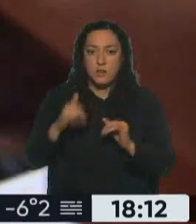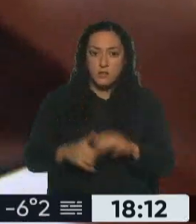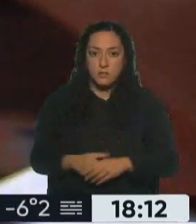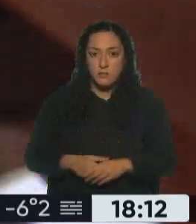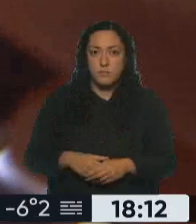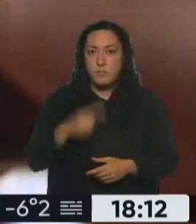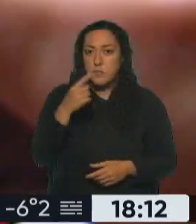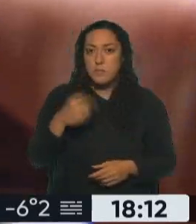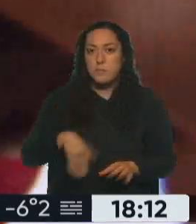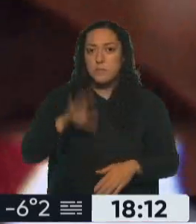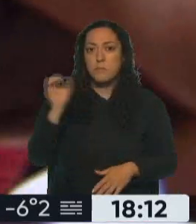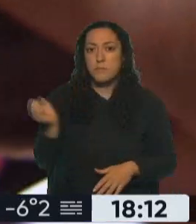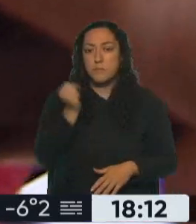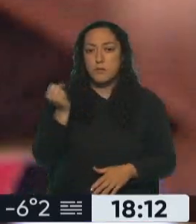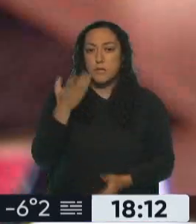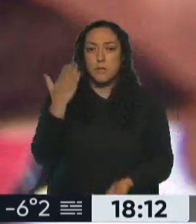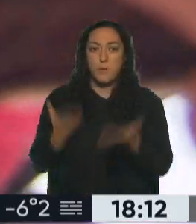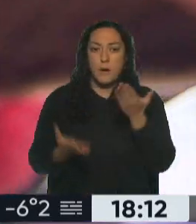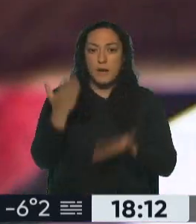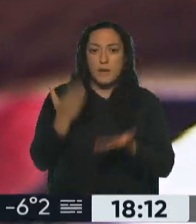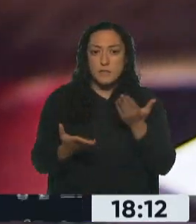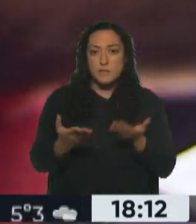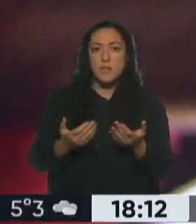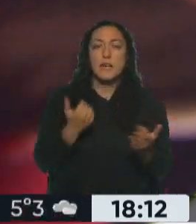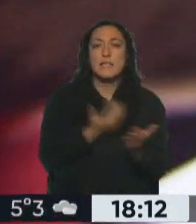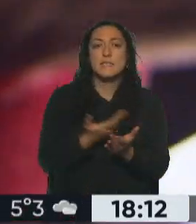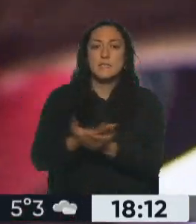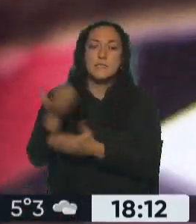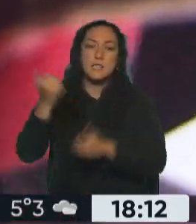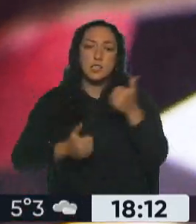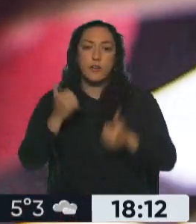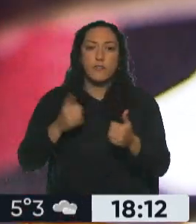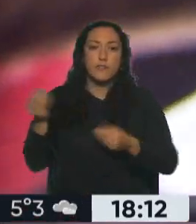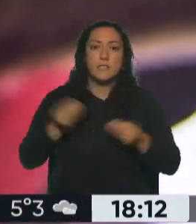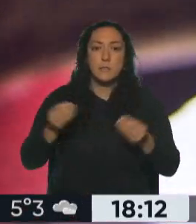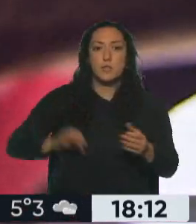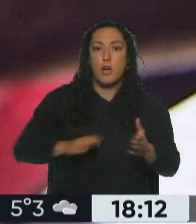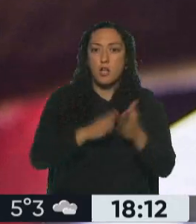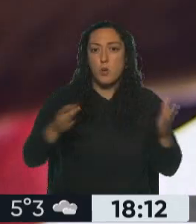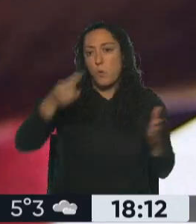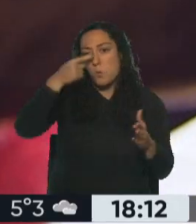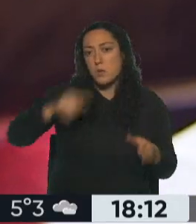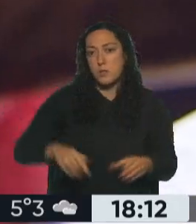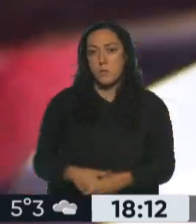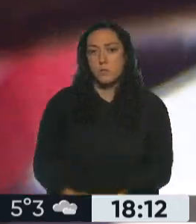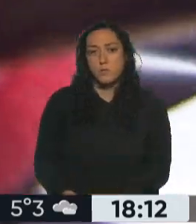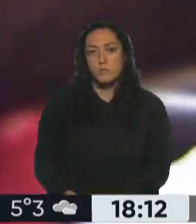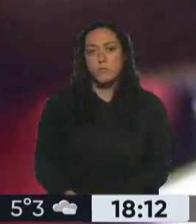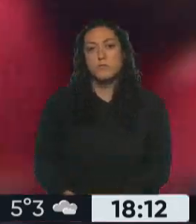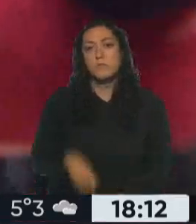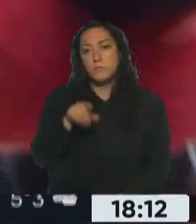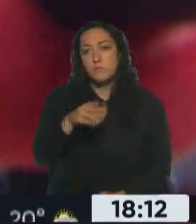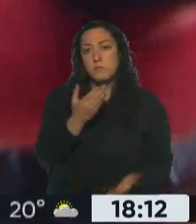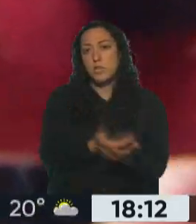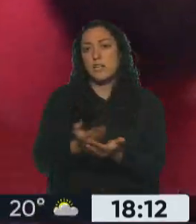más importante del día de hoy es que teníamos la última licitación de financiamiento del año. Era una licitación